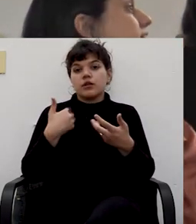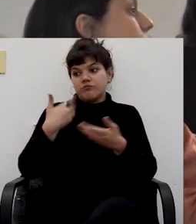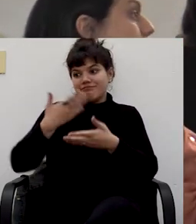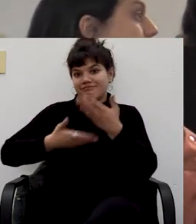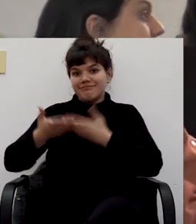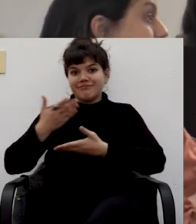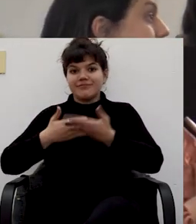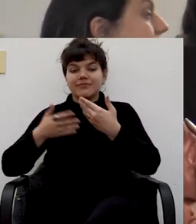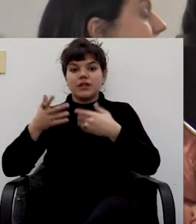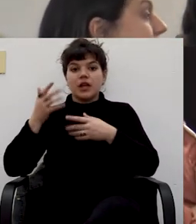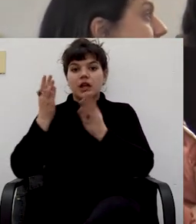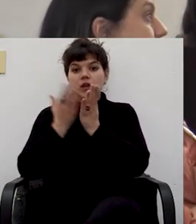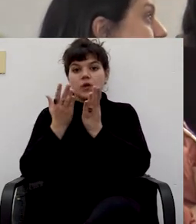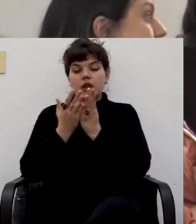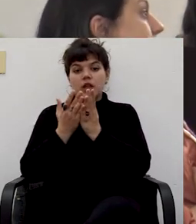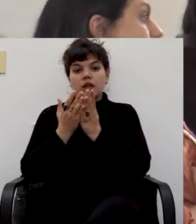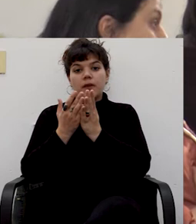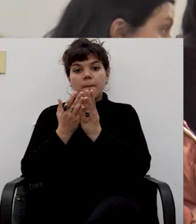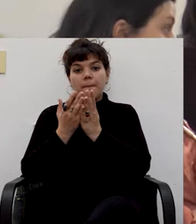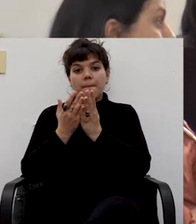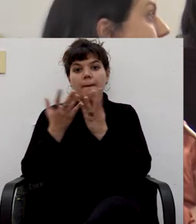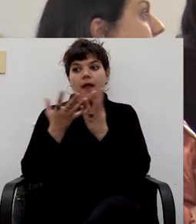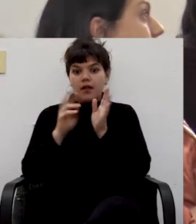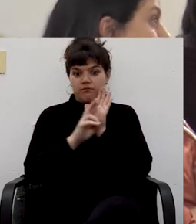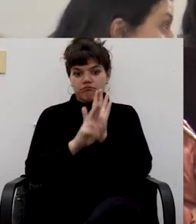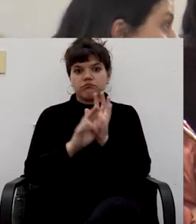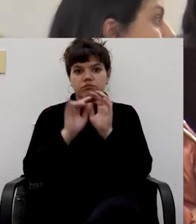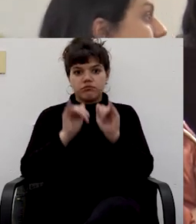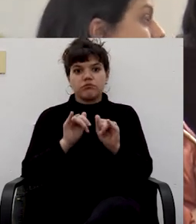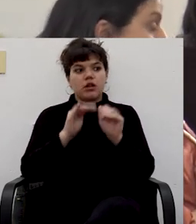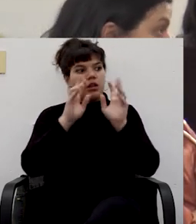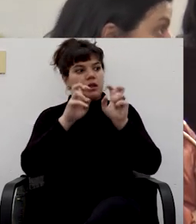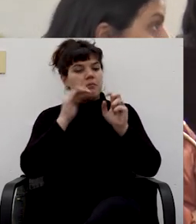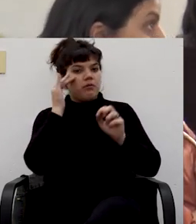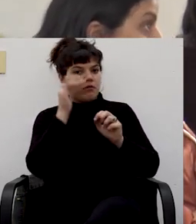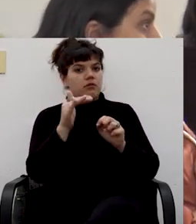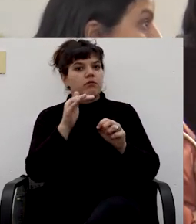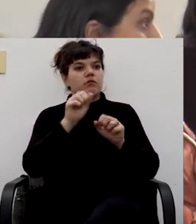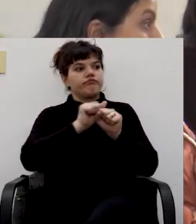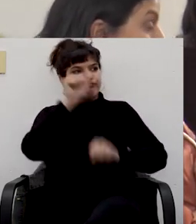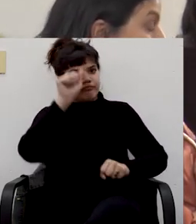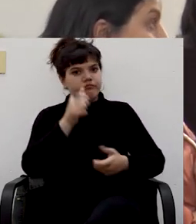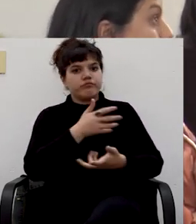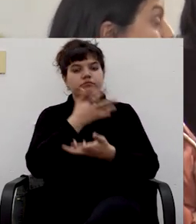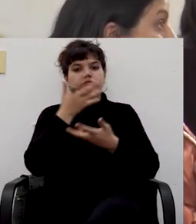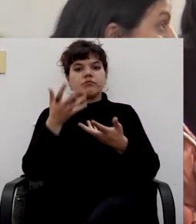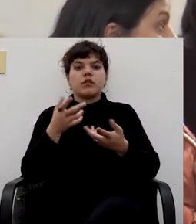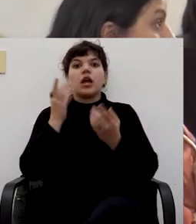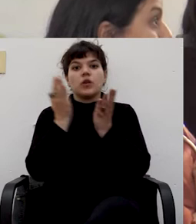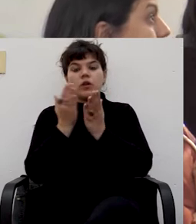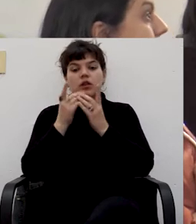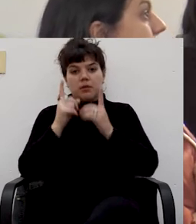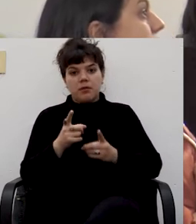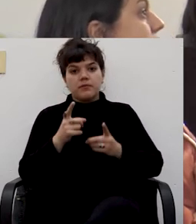en realidad actualmente hay representación de orden docente, egresados y